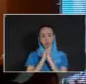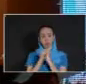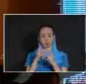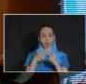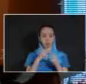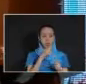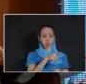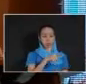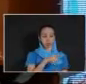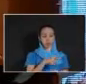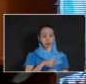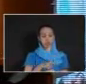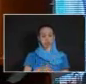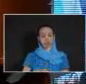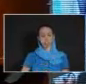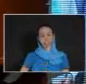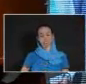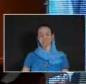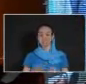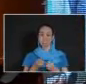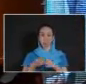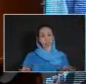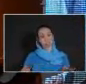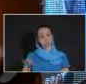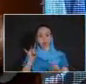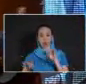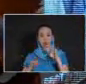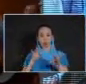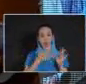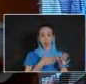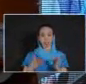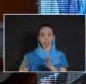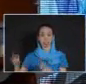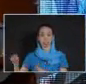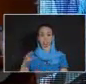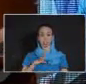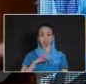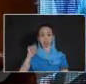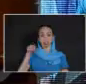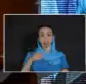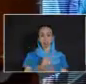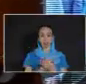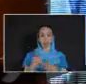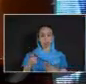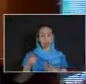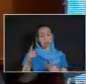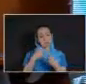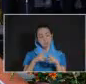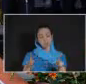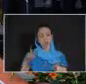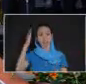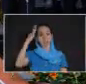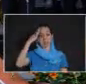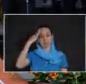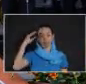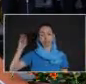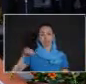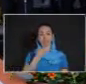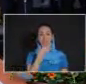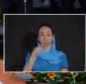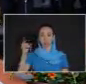Se truncaron algunos planes que teníamos inmediatos para esta semana, pero sabemos que Dios tiene